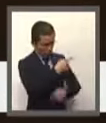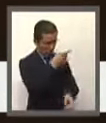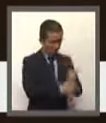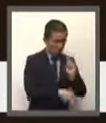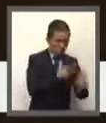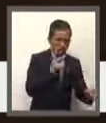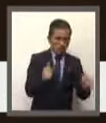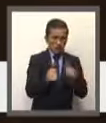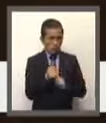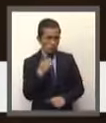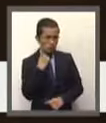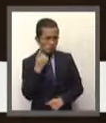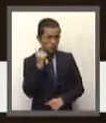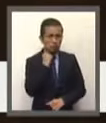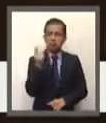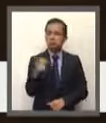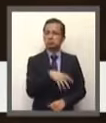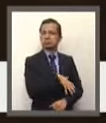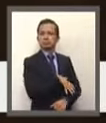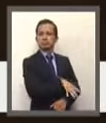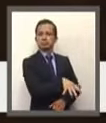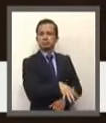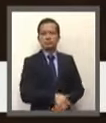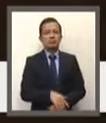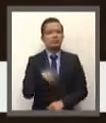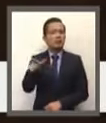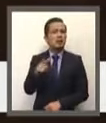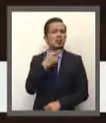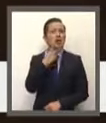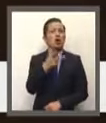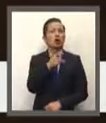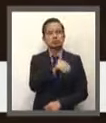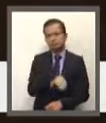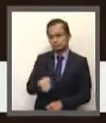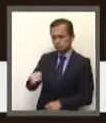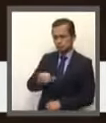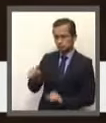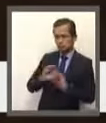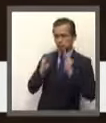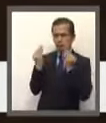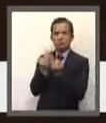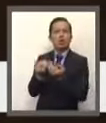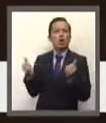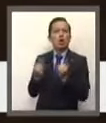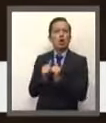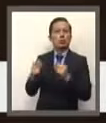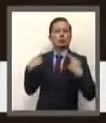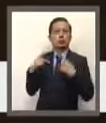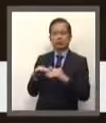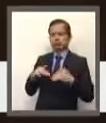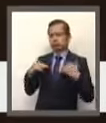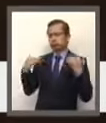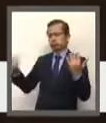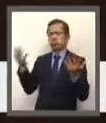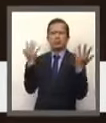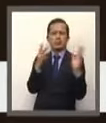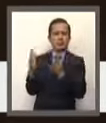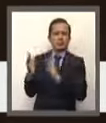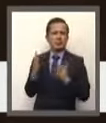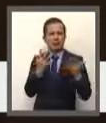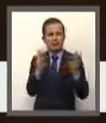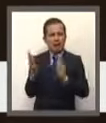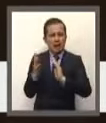los senadores, prefiriendo eventos a modo, llenos de aplaudidores, de personas